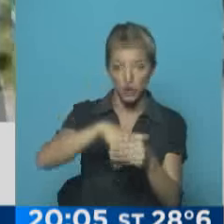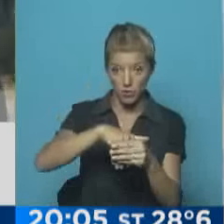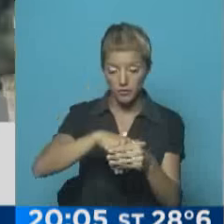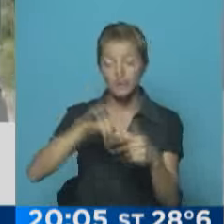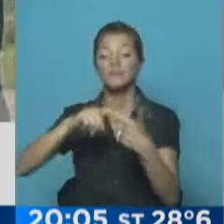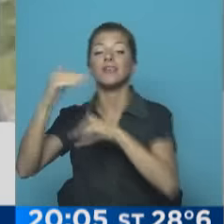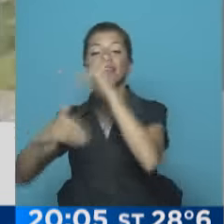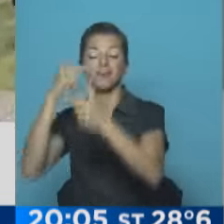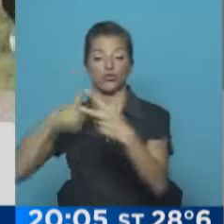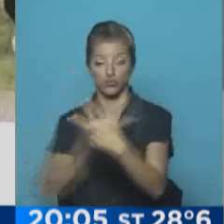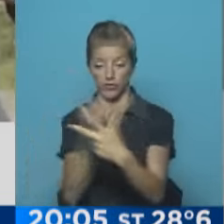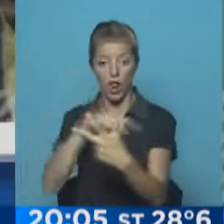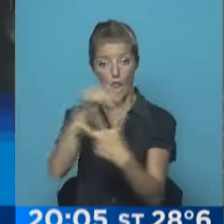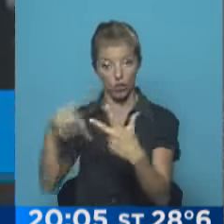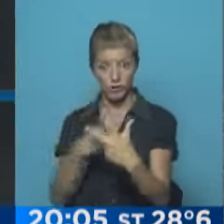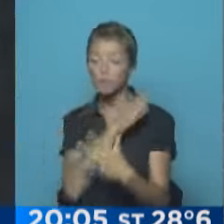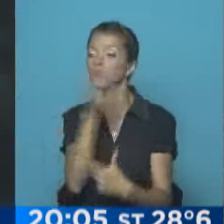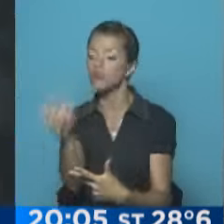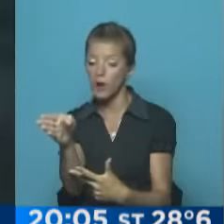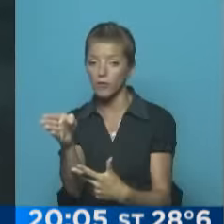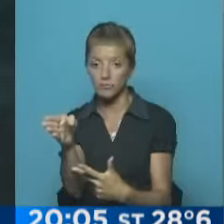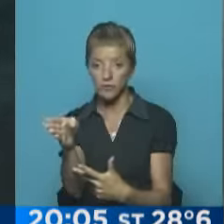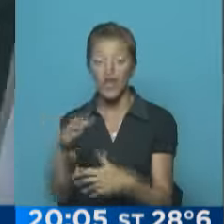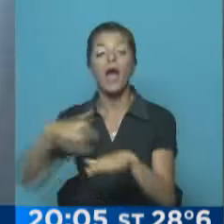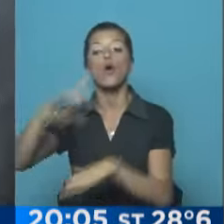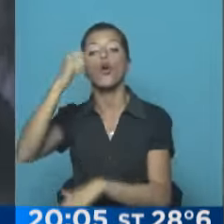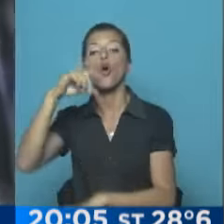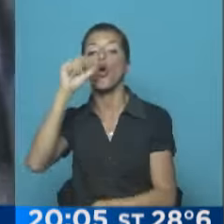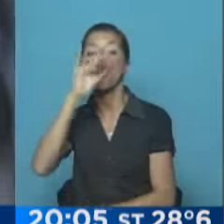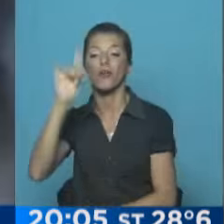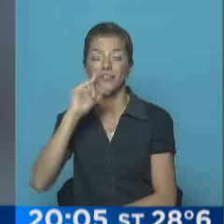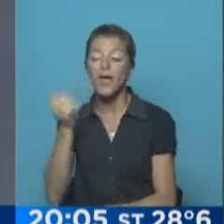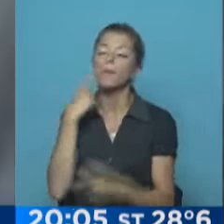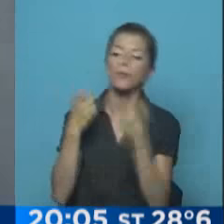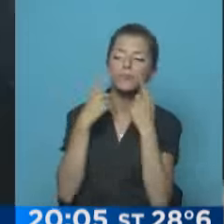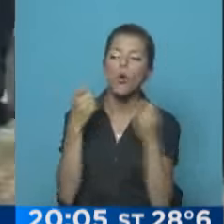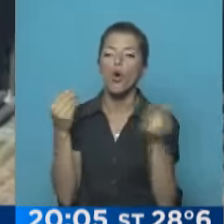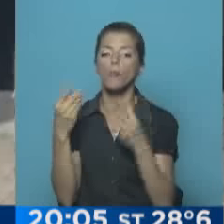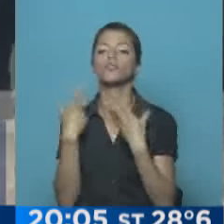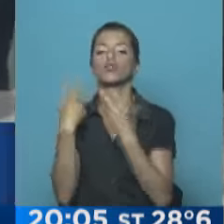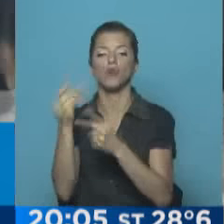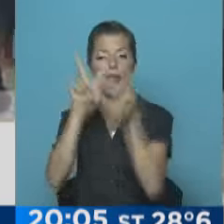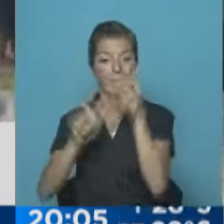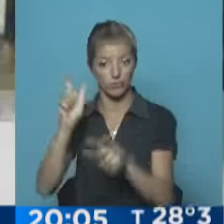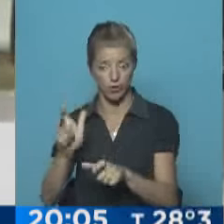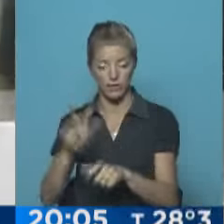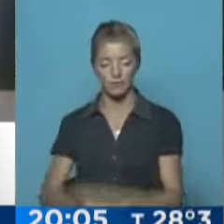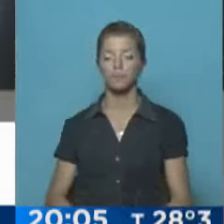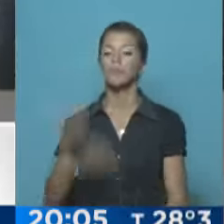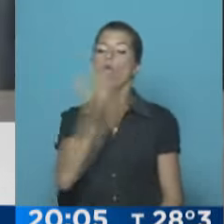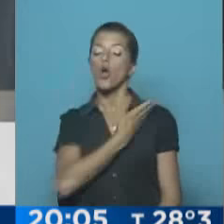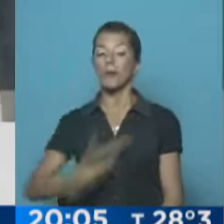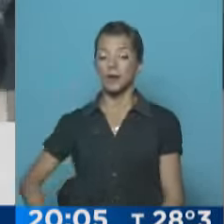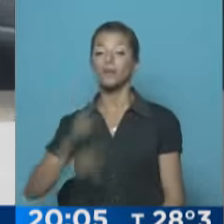Desarrollo Social, Carolina Stanley, monitorearon desde Concordia la ayuda a los damnificados. El gobernador de Entre Ríos,